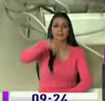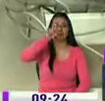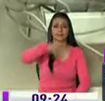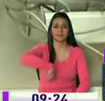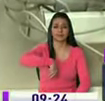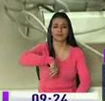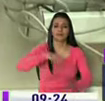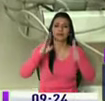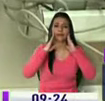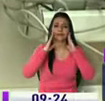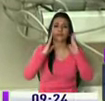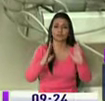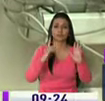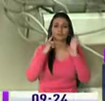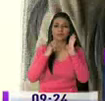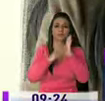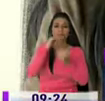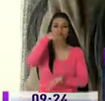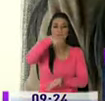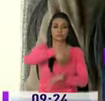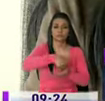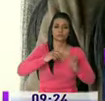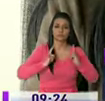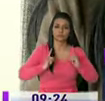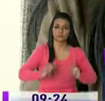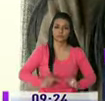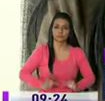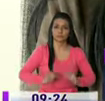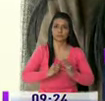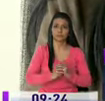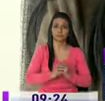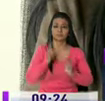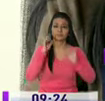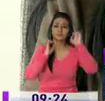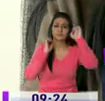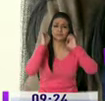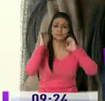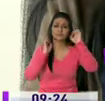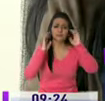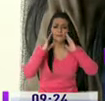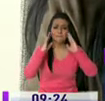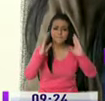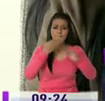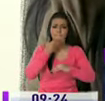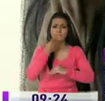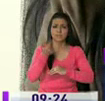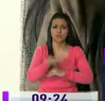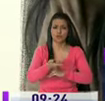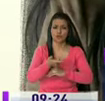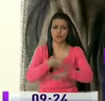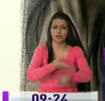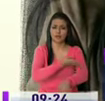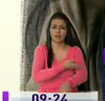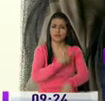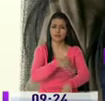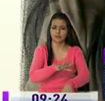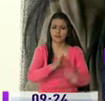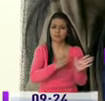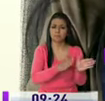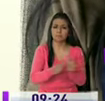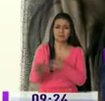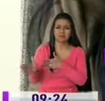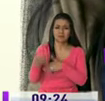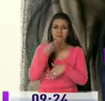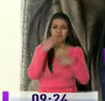atención, que son los centros de salud. Esta estrategia busca mejorar lo que ya venimos haciendo, implementar de